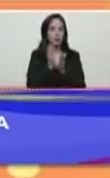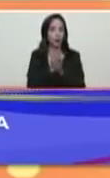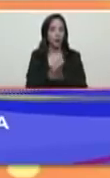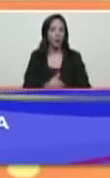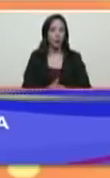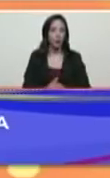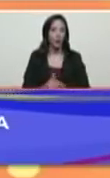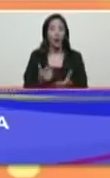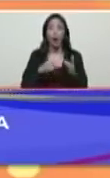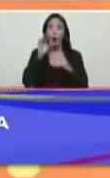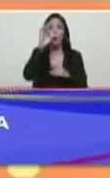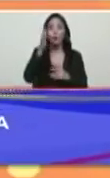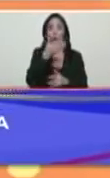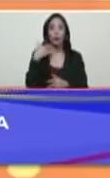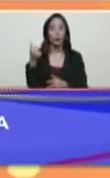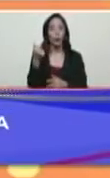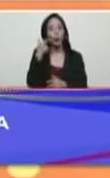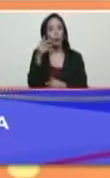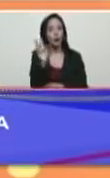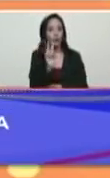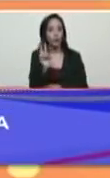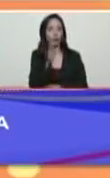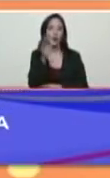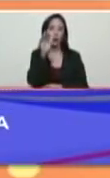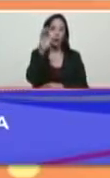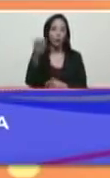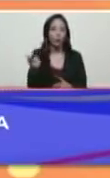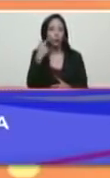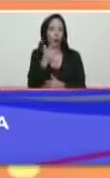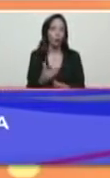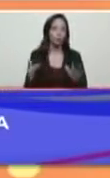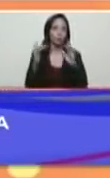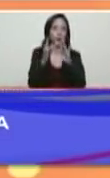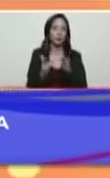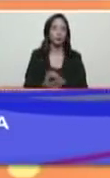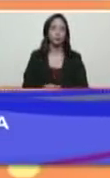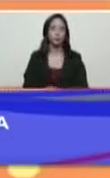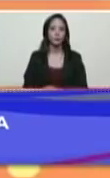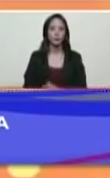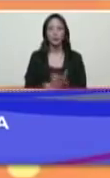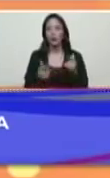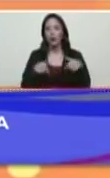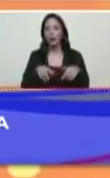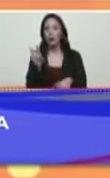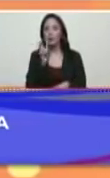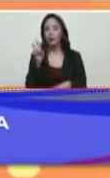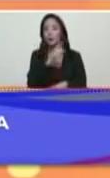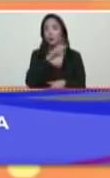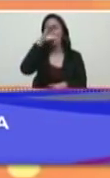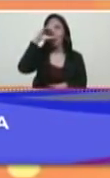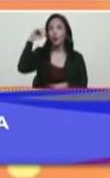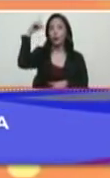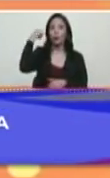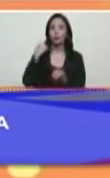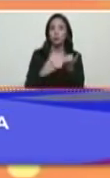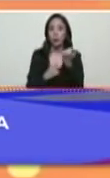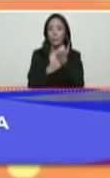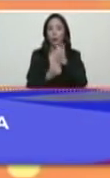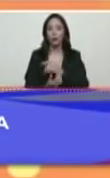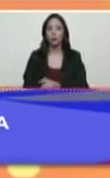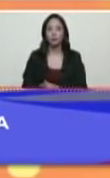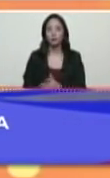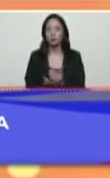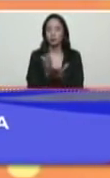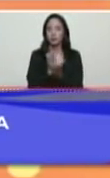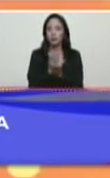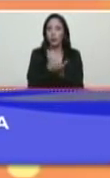es el futuro de Venezuela. Venezuela tiene la bendición de Dios, sin lugar a